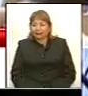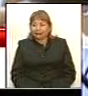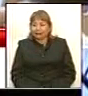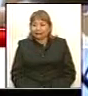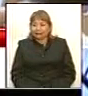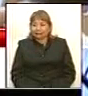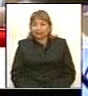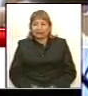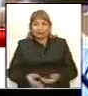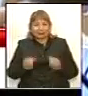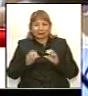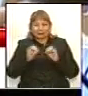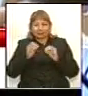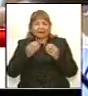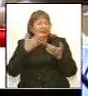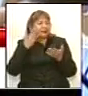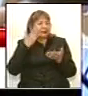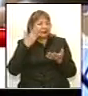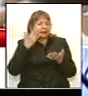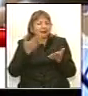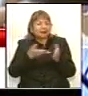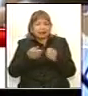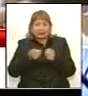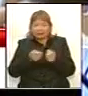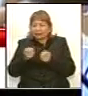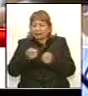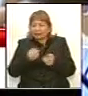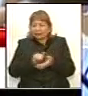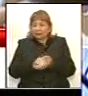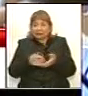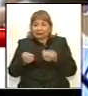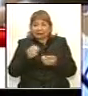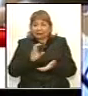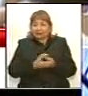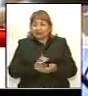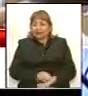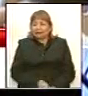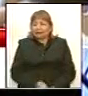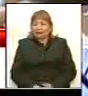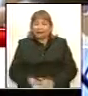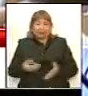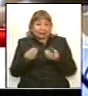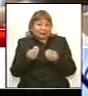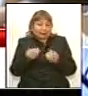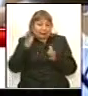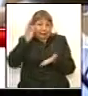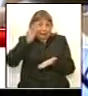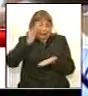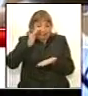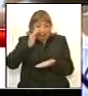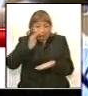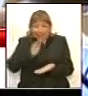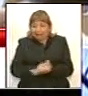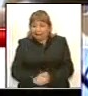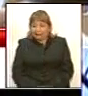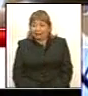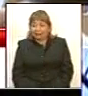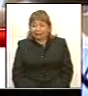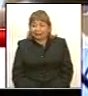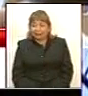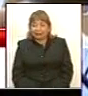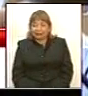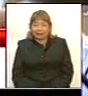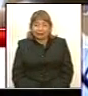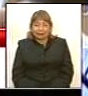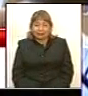a direccionar, quién va a orientar? Yo ya me reuní con el ministro de Transportes y con usted también al respecto, porque hay que reducir a más de la mitad el